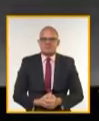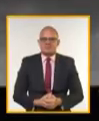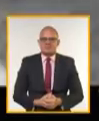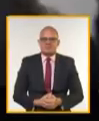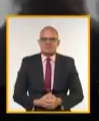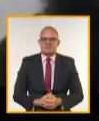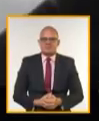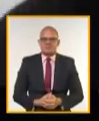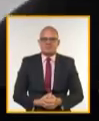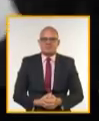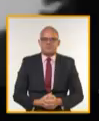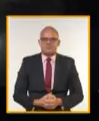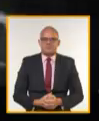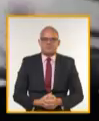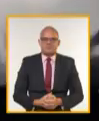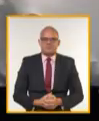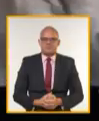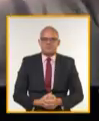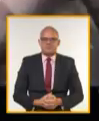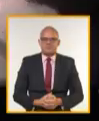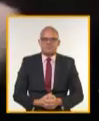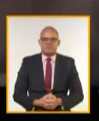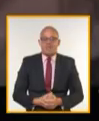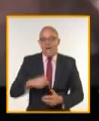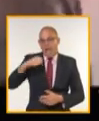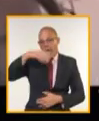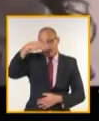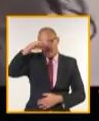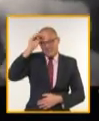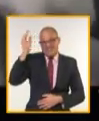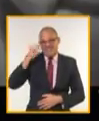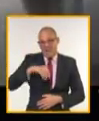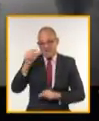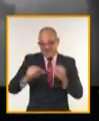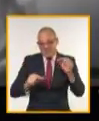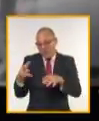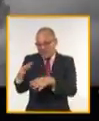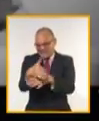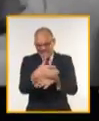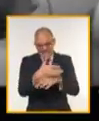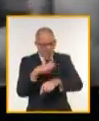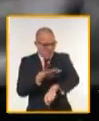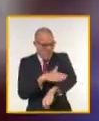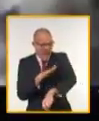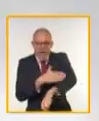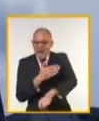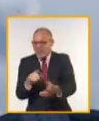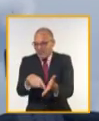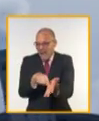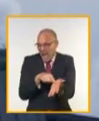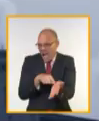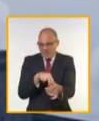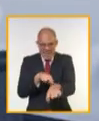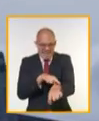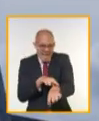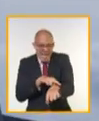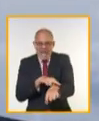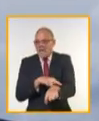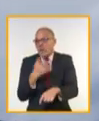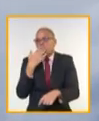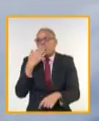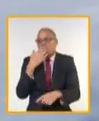En el ajiaco identitario que conforma la nación cubana, el gigante asiático tiene un espacio fundamental. En un gesto de